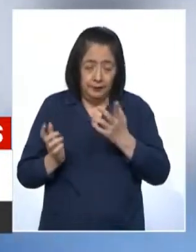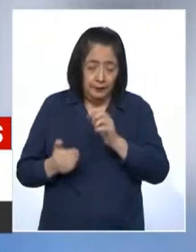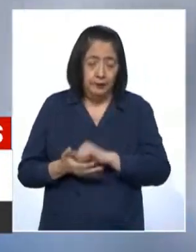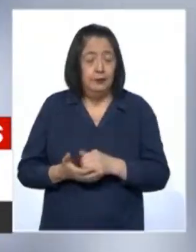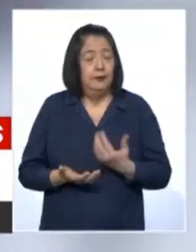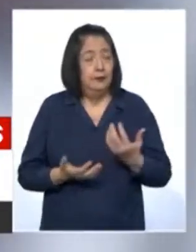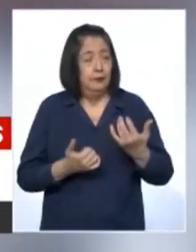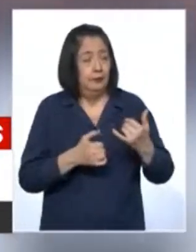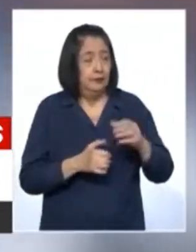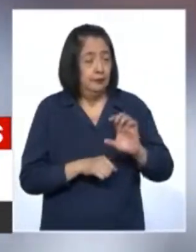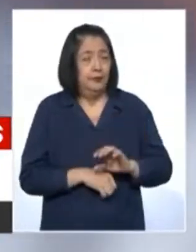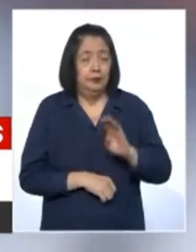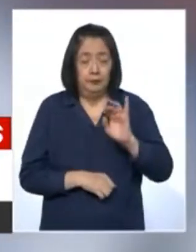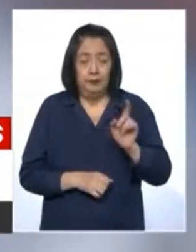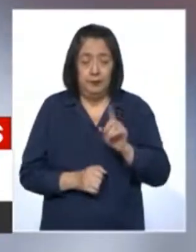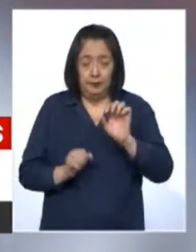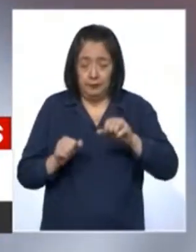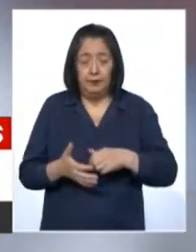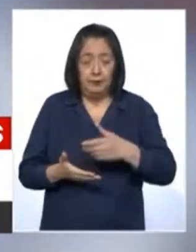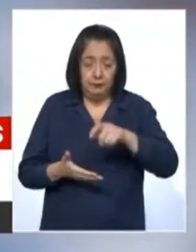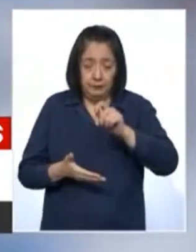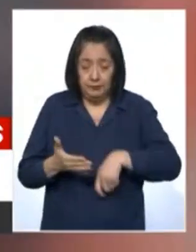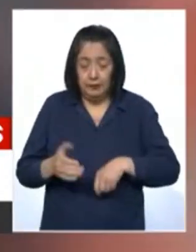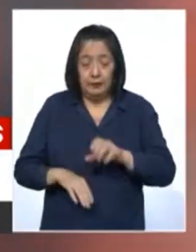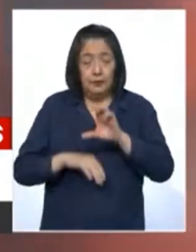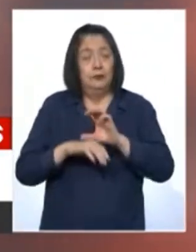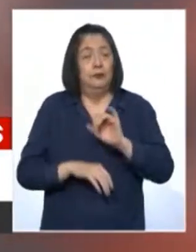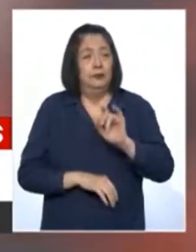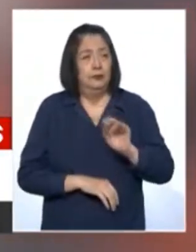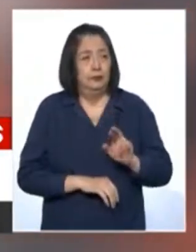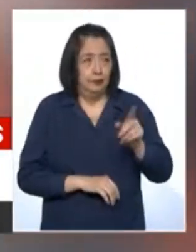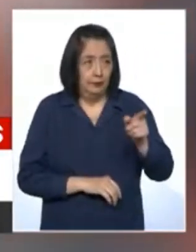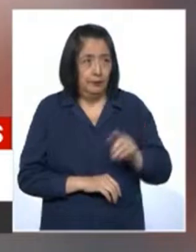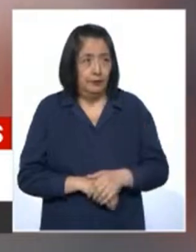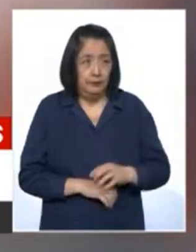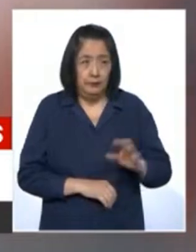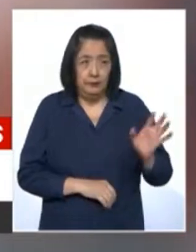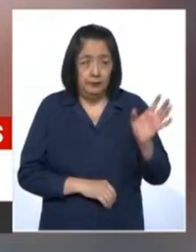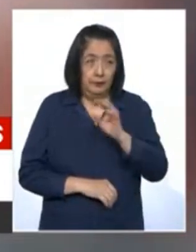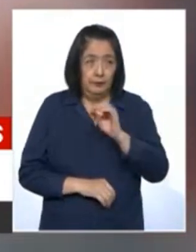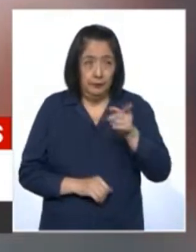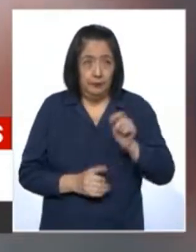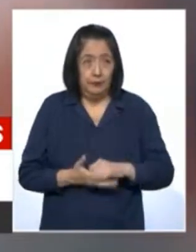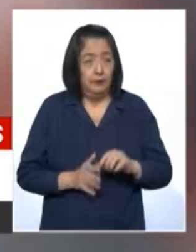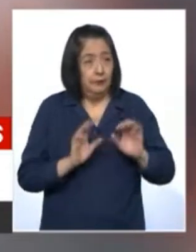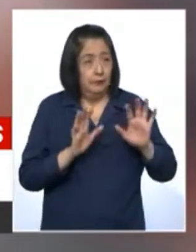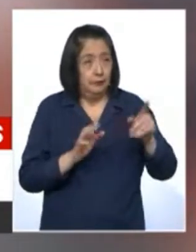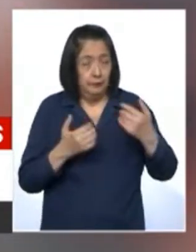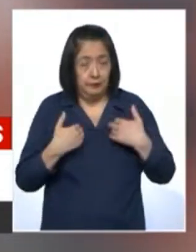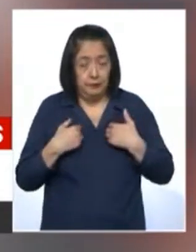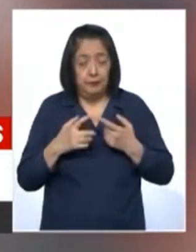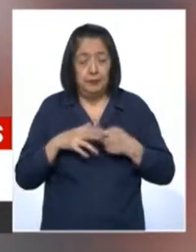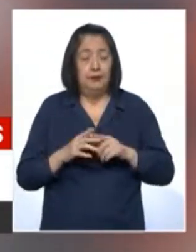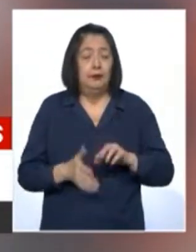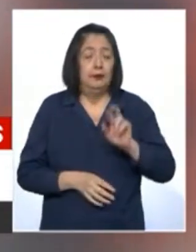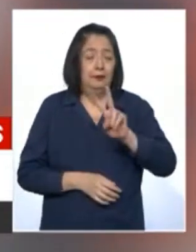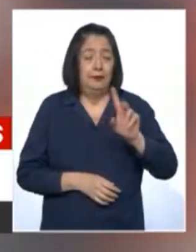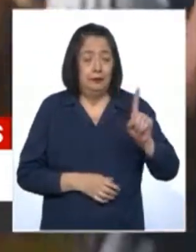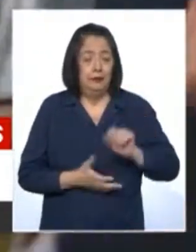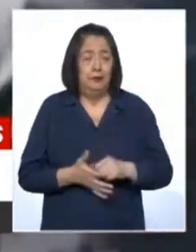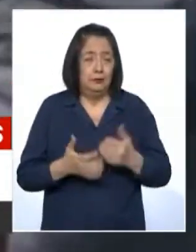Barça, quien ya fue confirmado como fichaje del Inter. Ojo, que todo apunta a que el 10 tendría su debut el 21 de